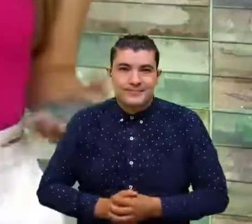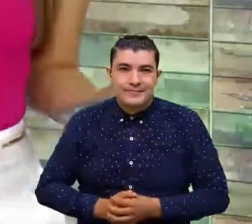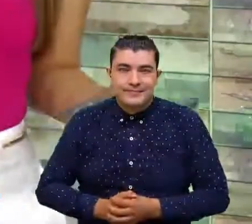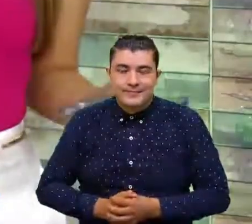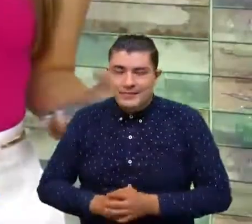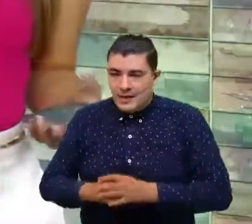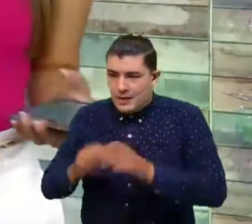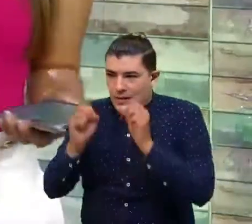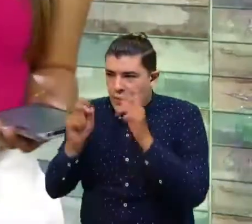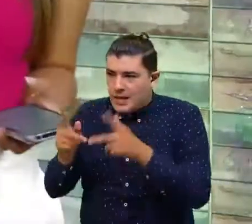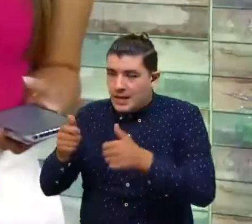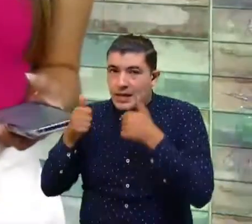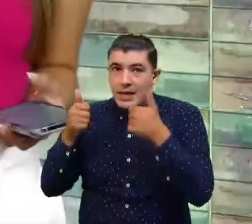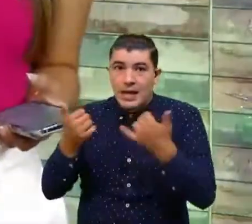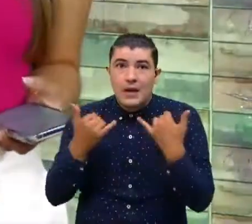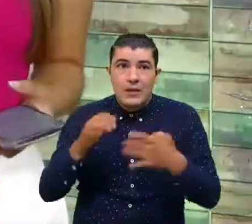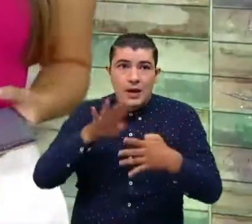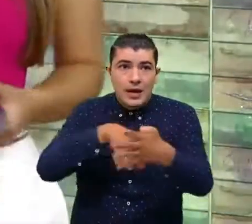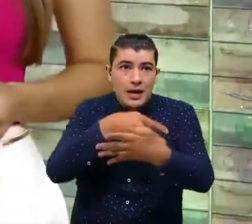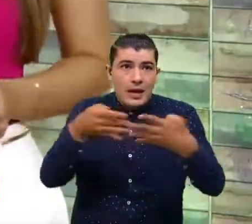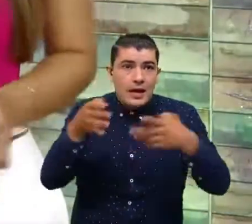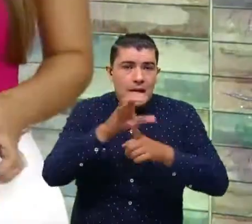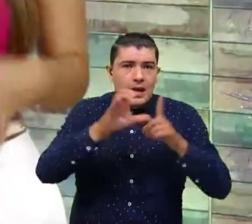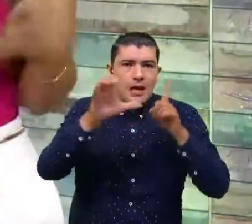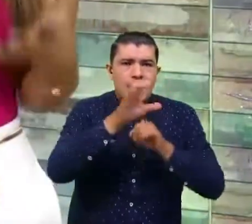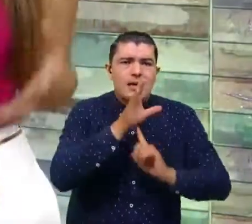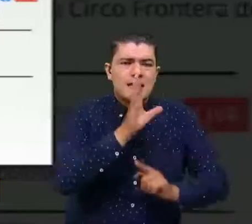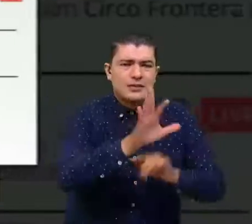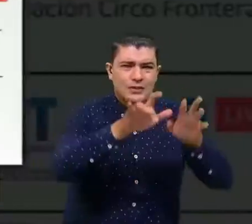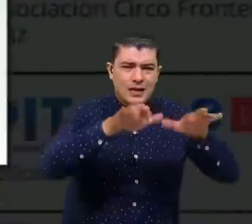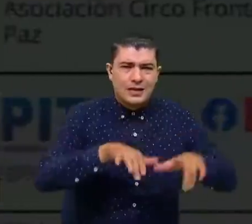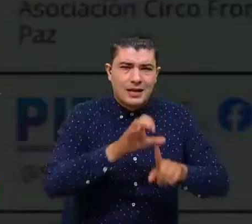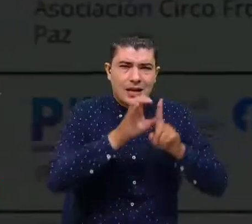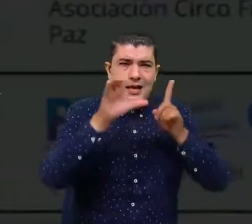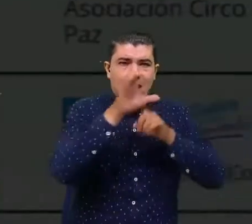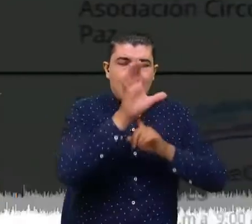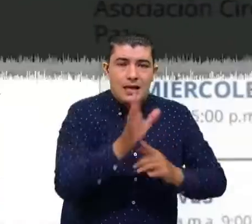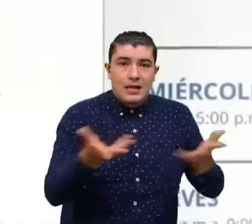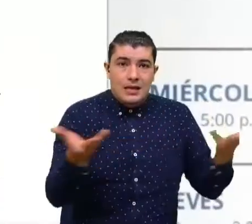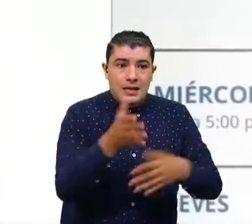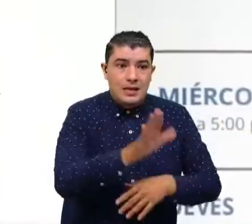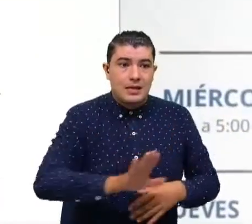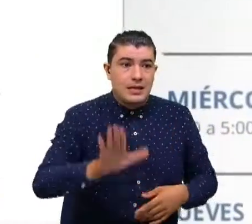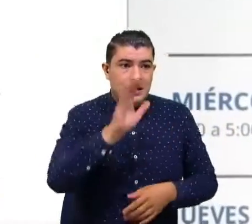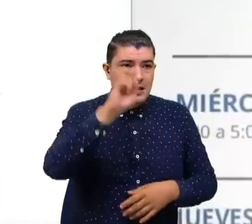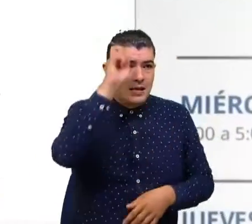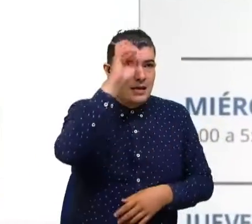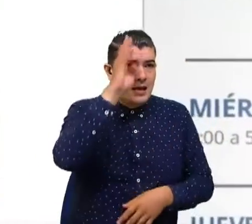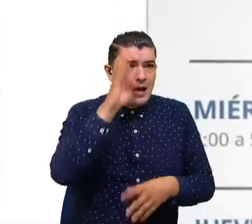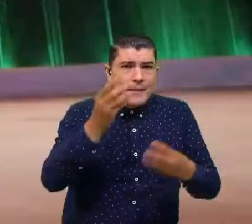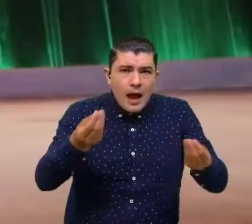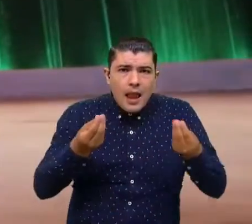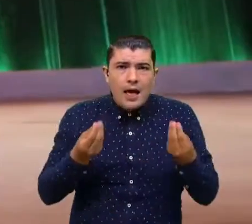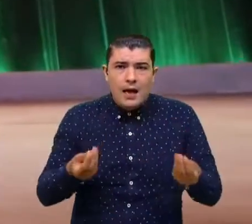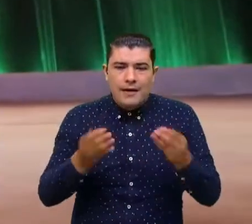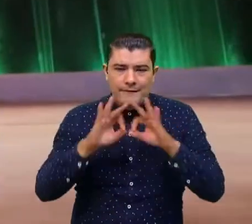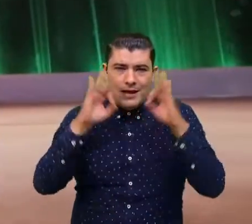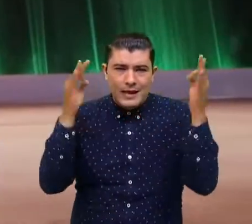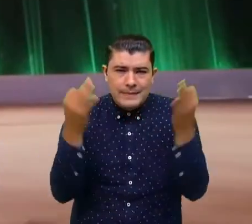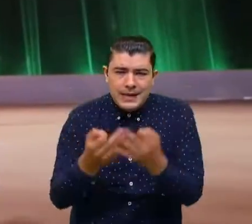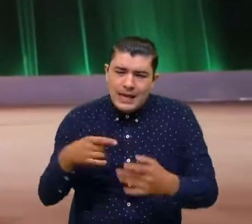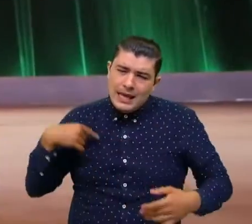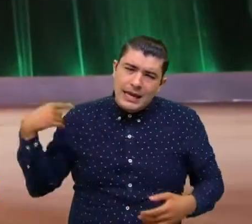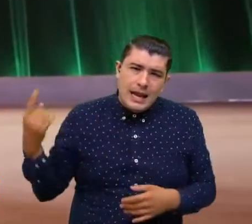Bueno, y ahora nos vamos con la agenda cultural que tiene preparada la Secretaría de Cultura en Norte de Santander para que toda la familia disfrute de